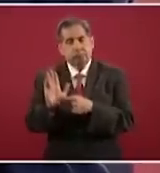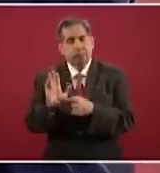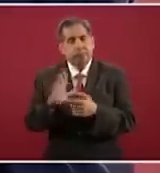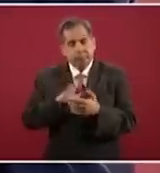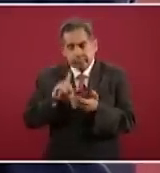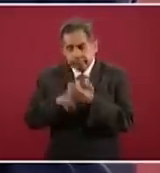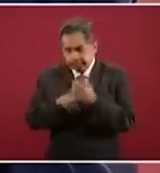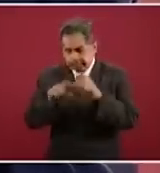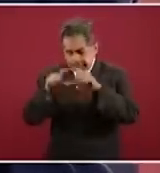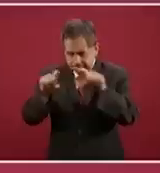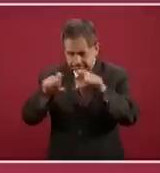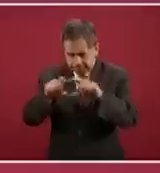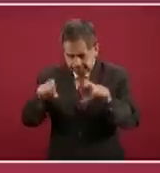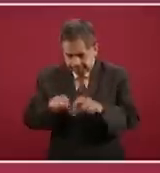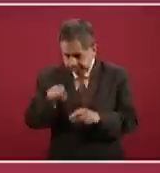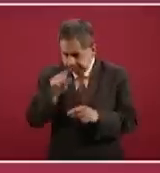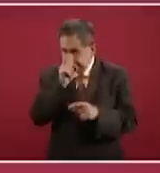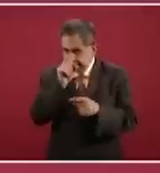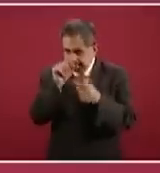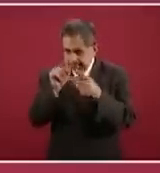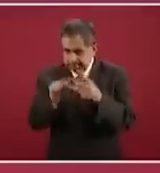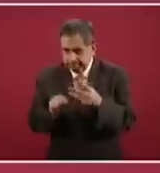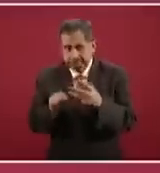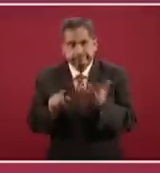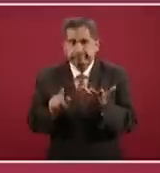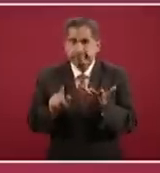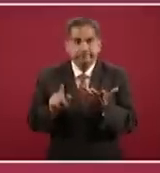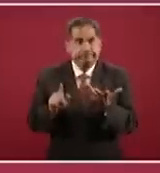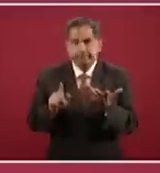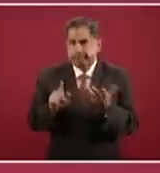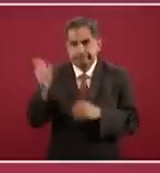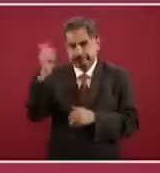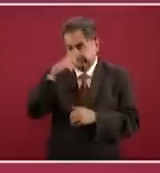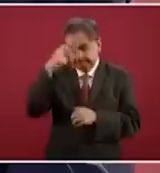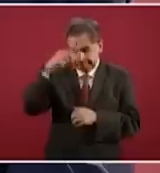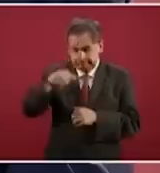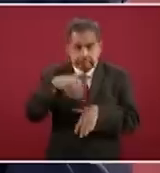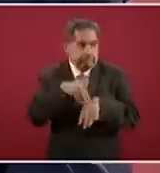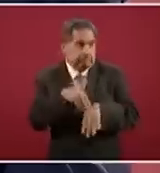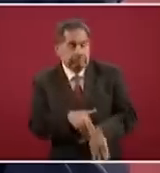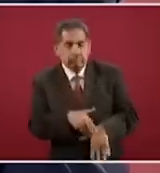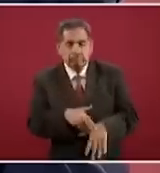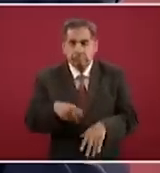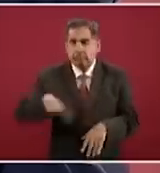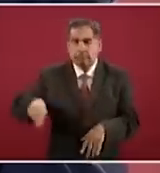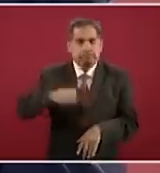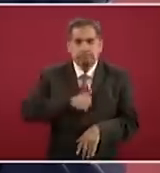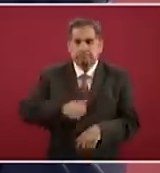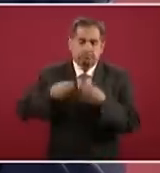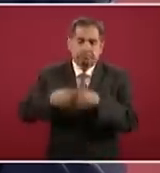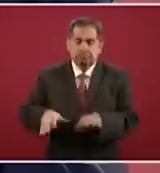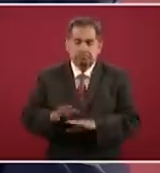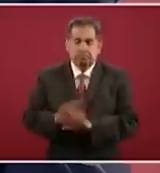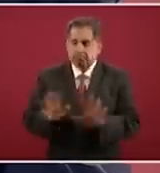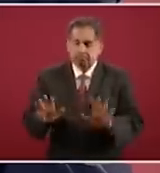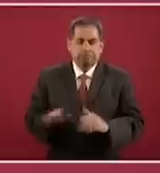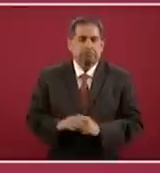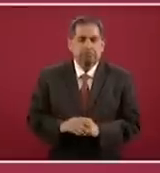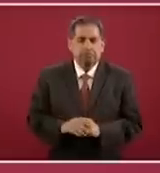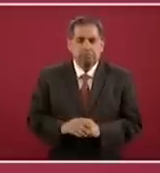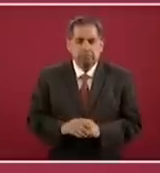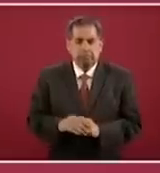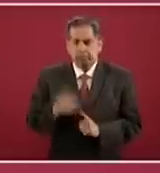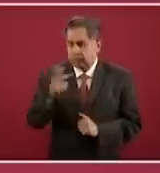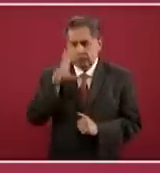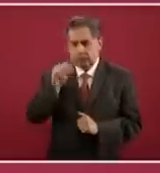Habían capítulos que comprometían, que dañaban nuestra soberanía,